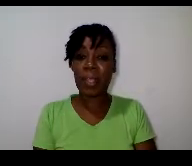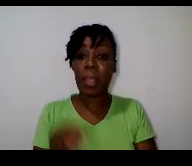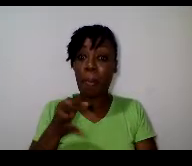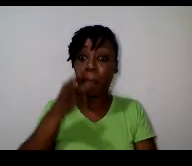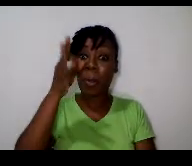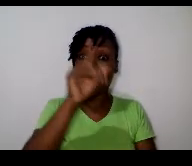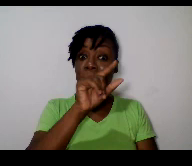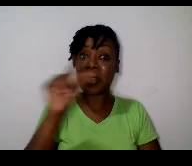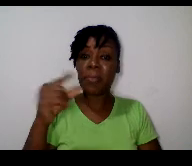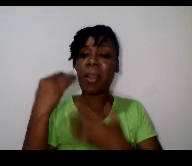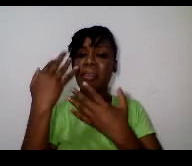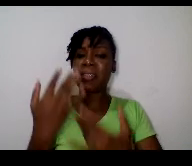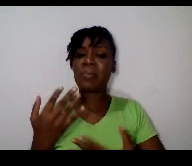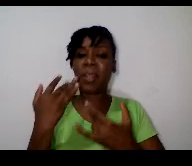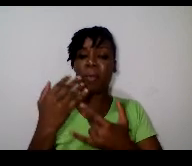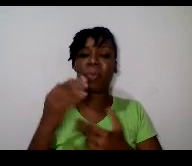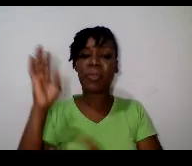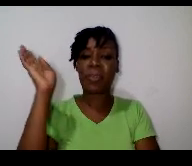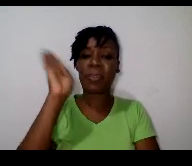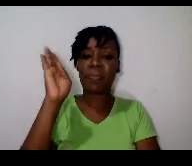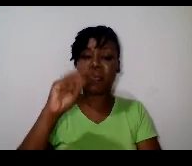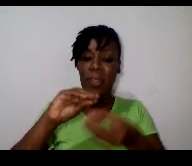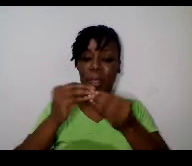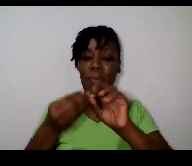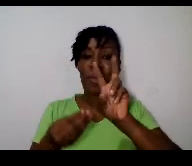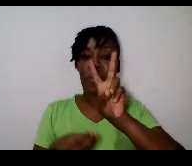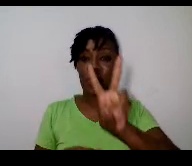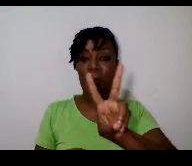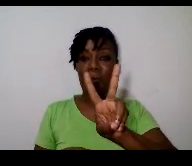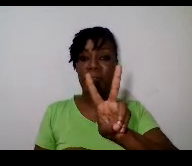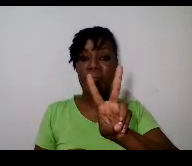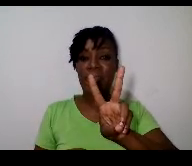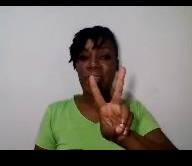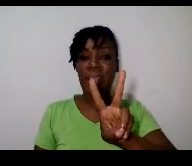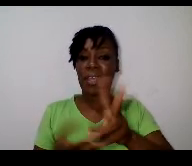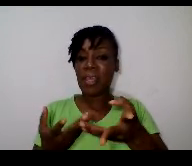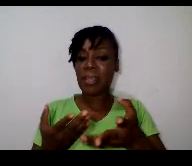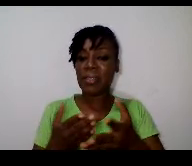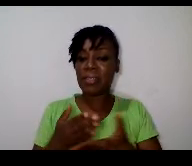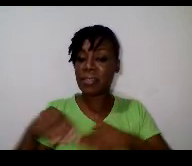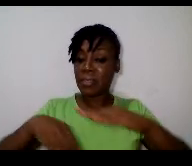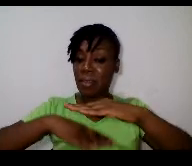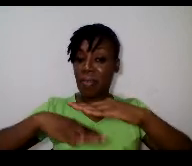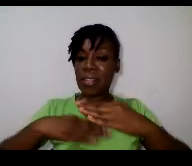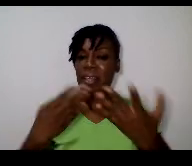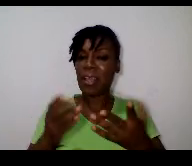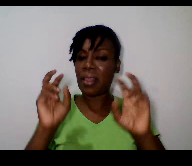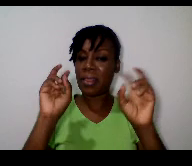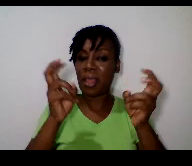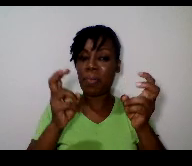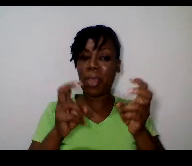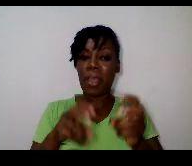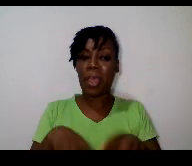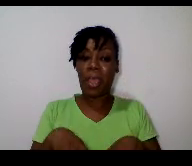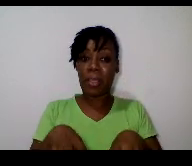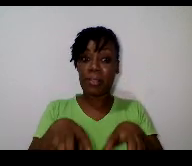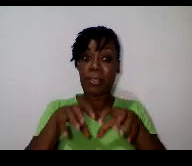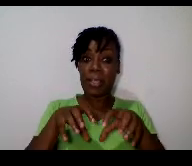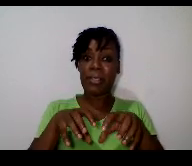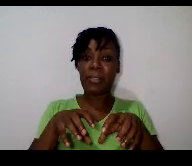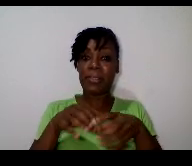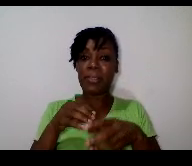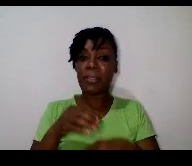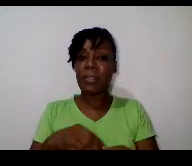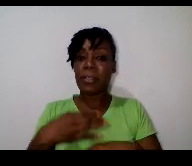los esperamos con la conferencia número 2, que se basa en el estrés y la salud mental, estrés y crianza. Va a estar